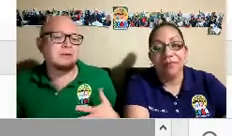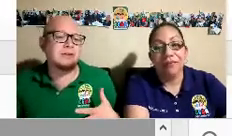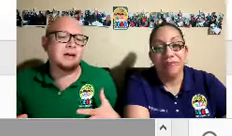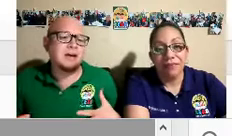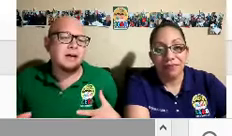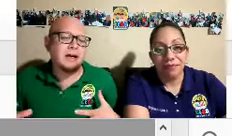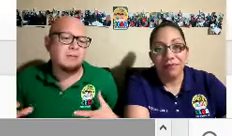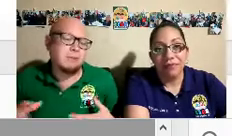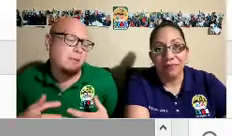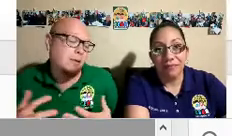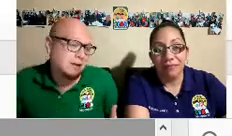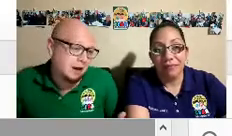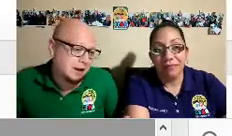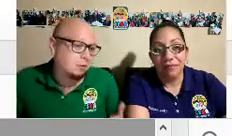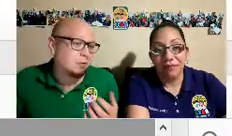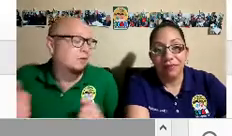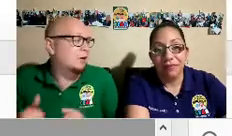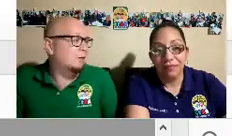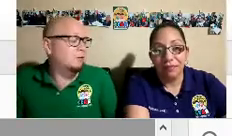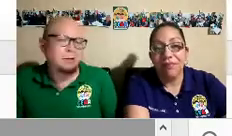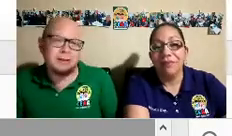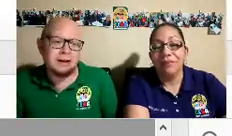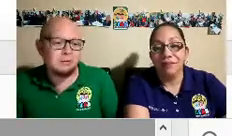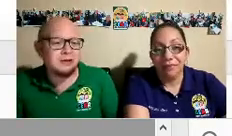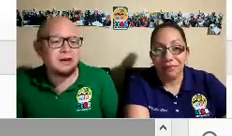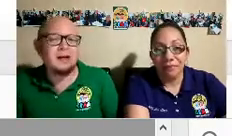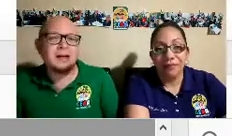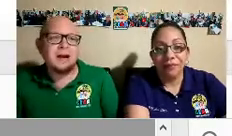diferencias. Bueno, es que acuérdate que aquí todos escriben,